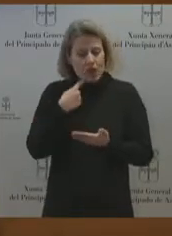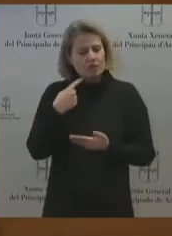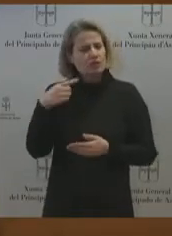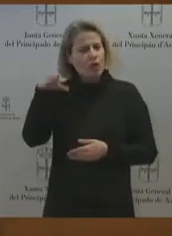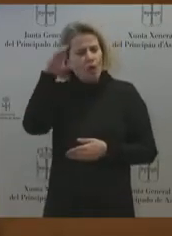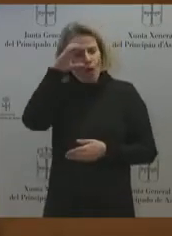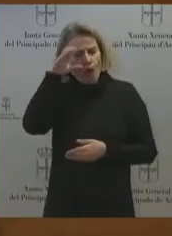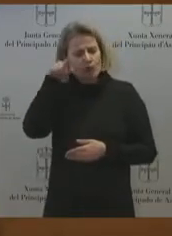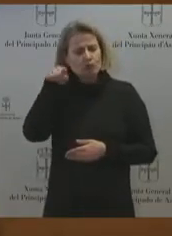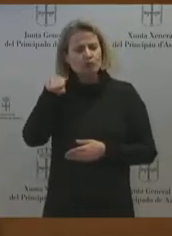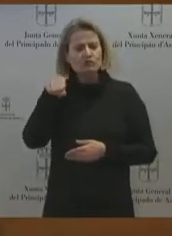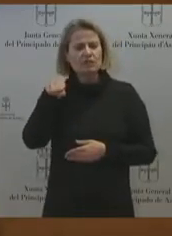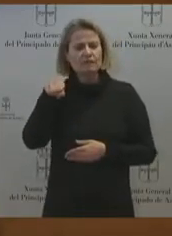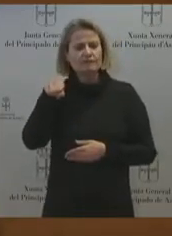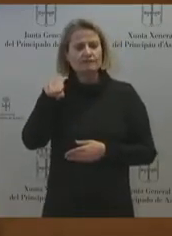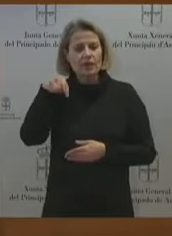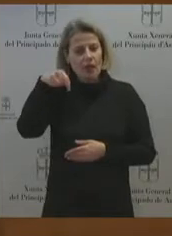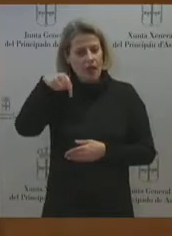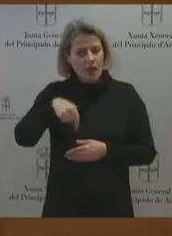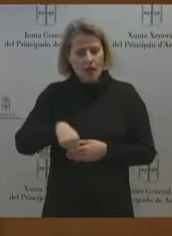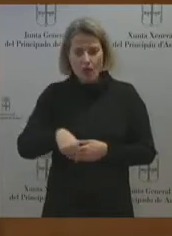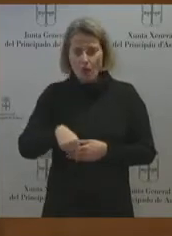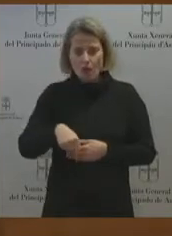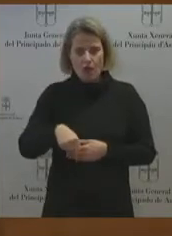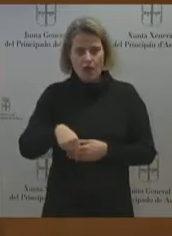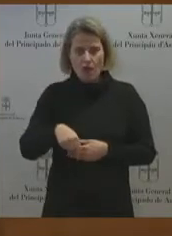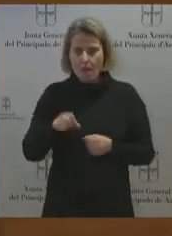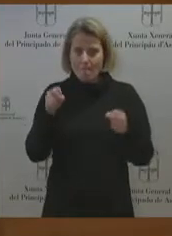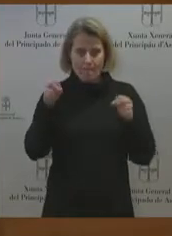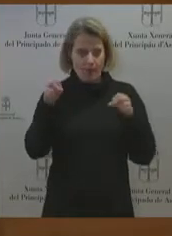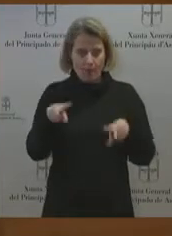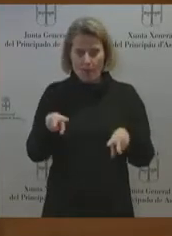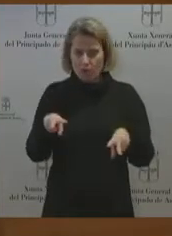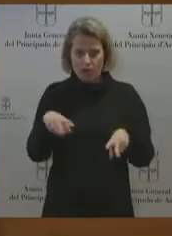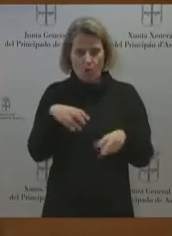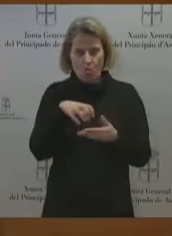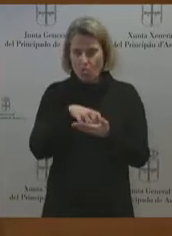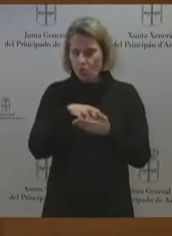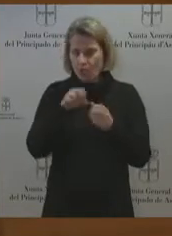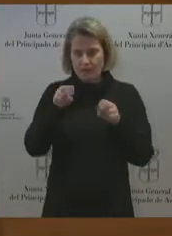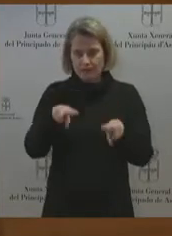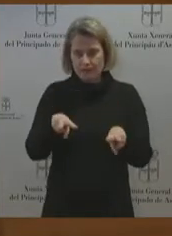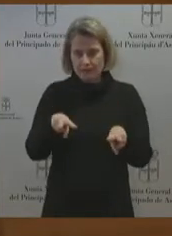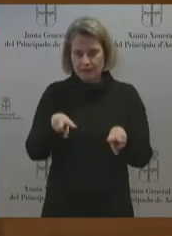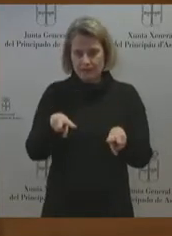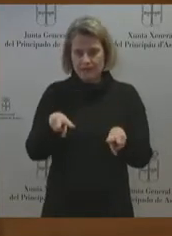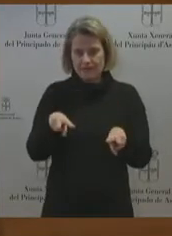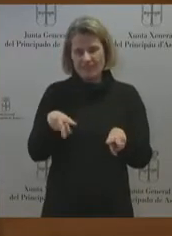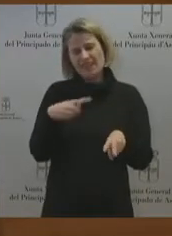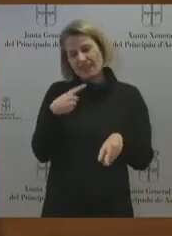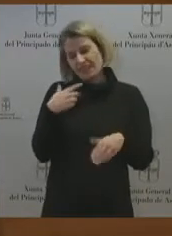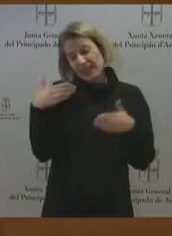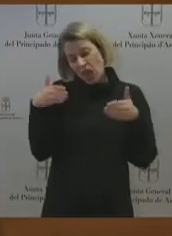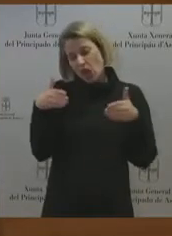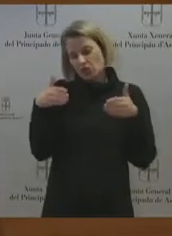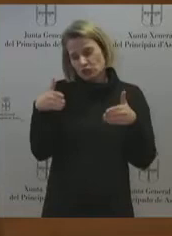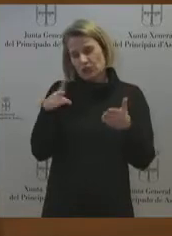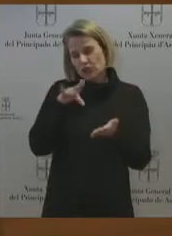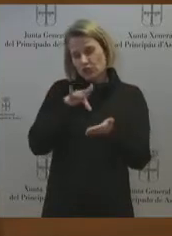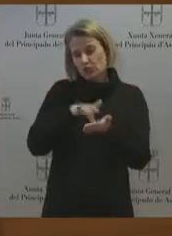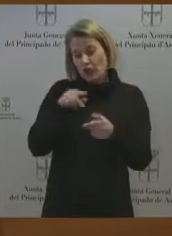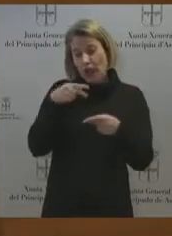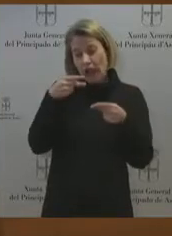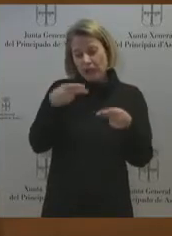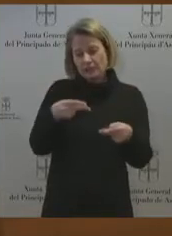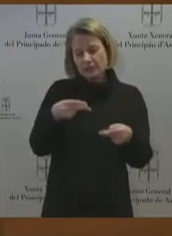ha sido la peor. Permítame que le diga, que le sugiera, que en el turno de réplica no utilice ese tiempo para